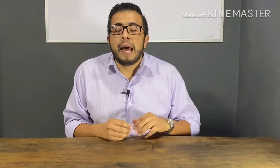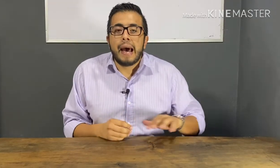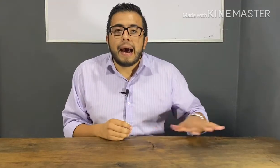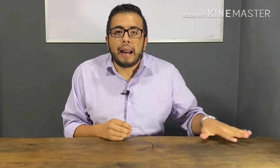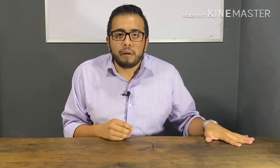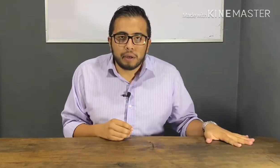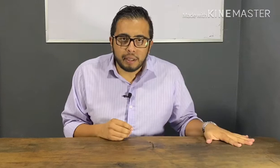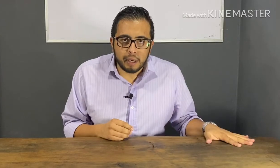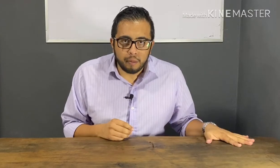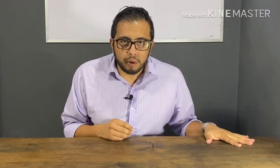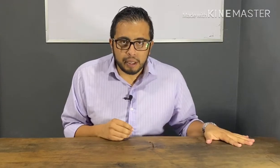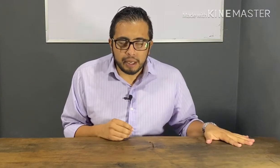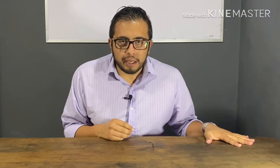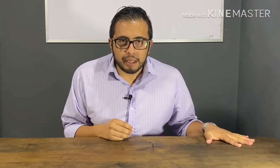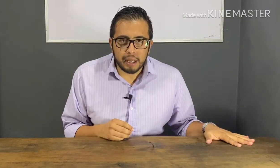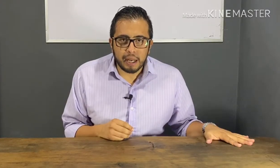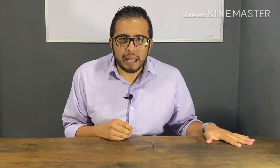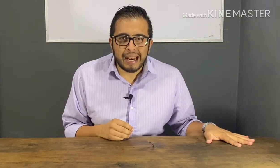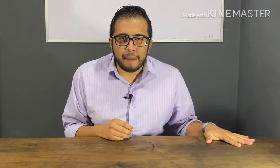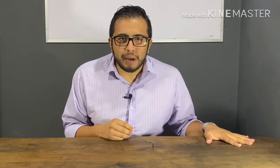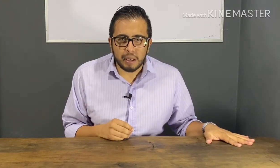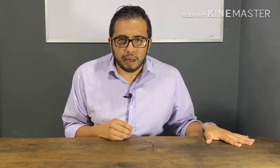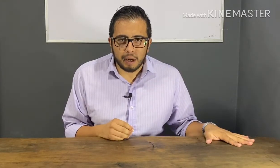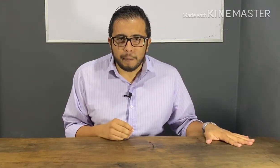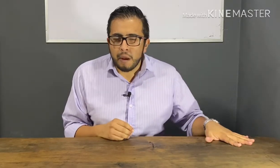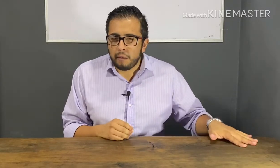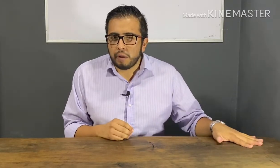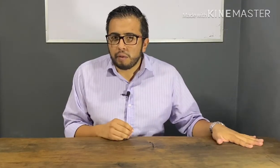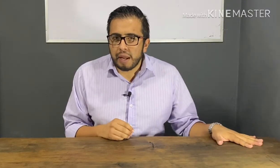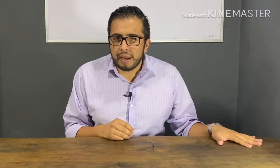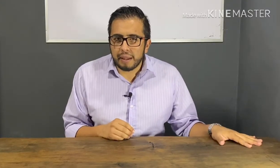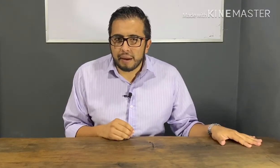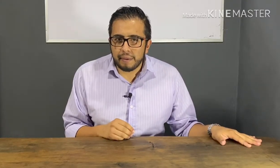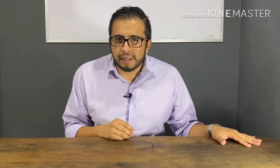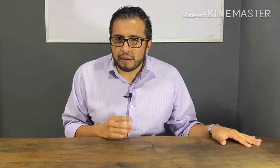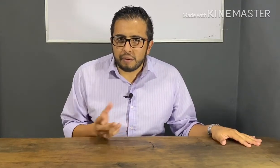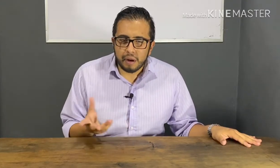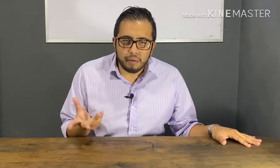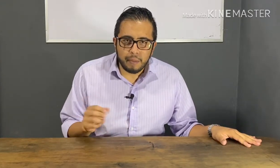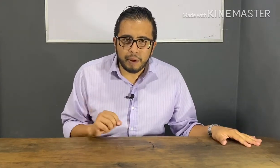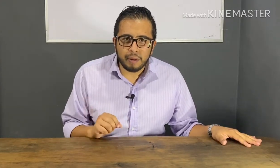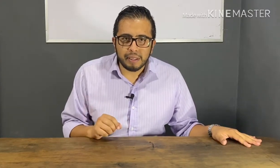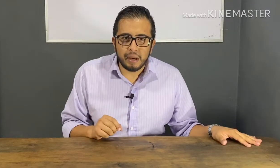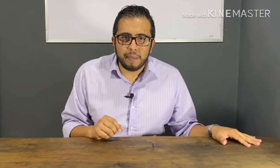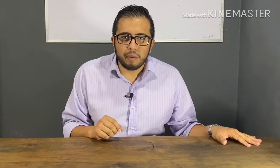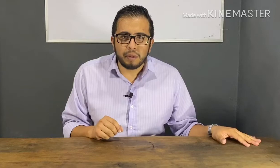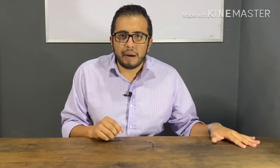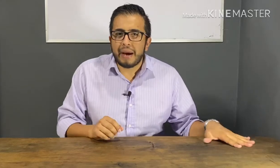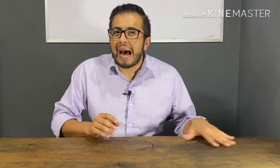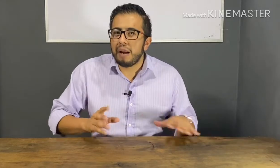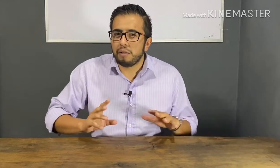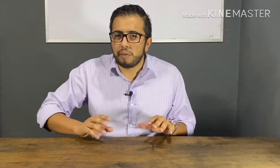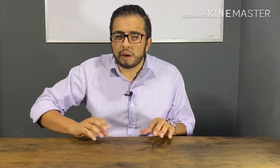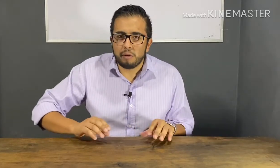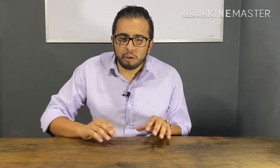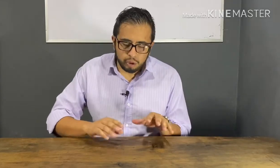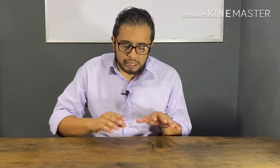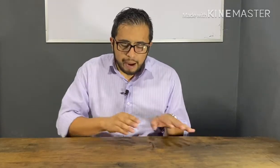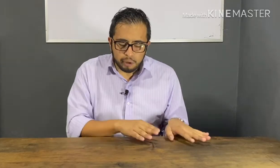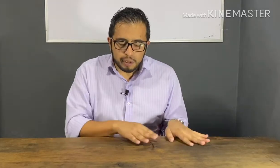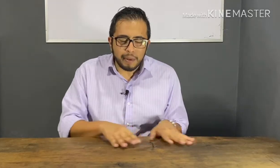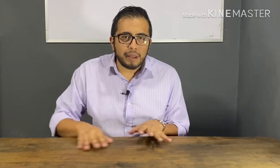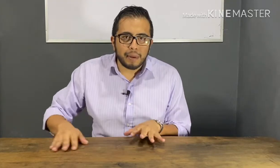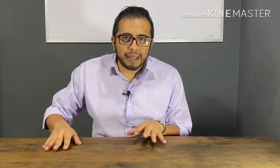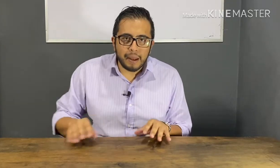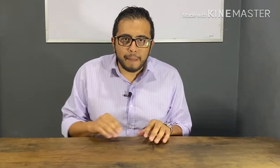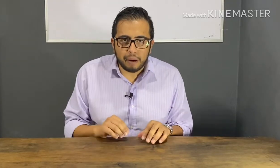aportación a algo que derivó el día de ayer en la mañanera. Cuando una entrevistadora o una periodista le preguntaba algo sobre costos,